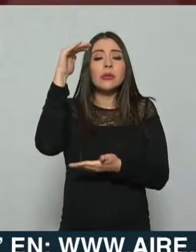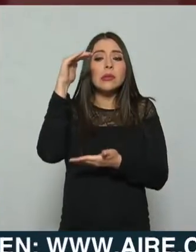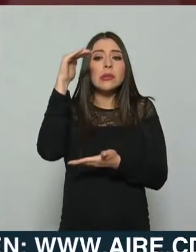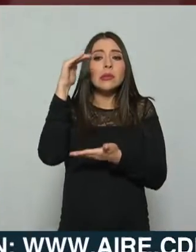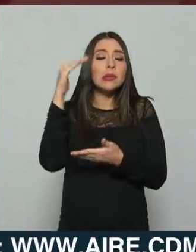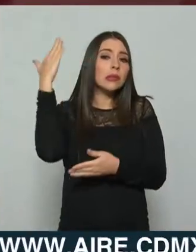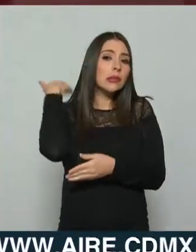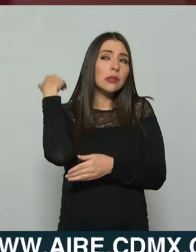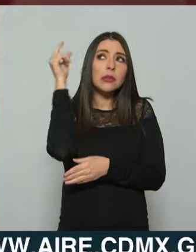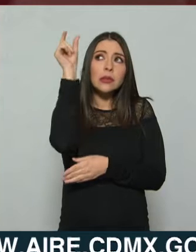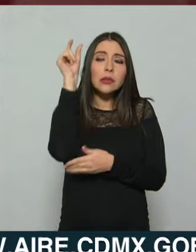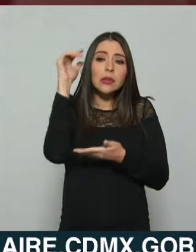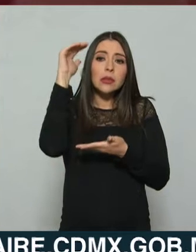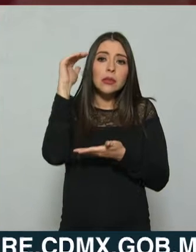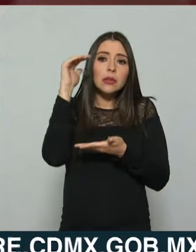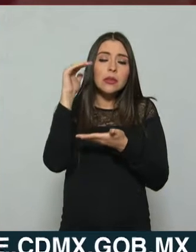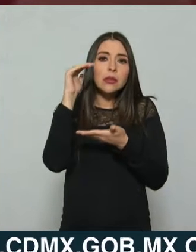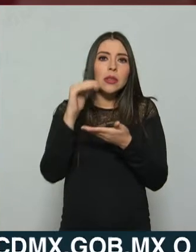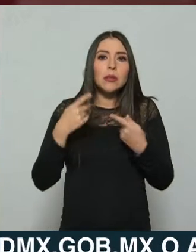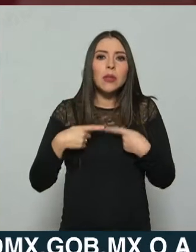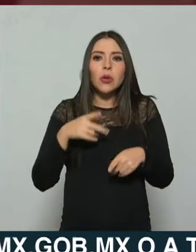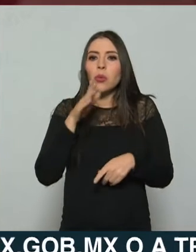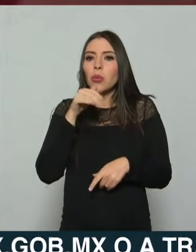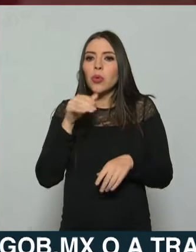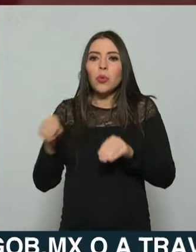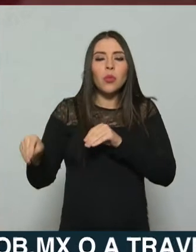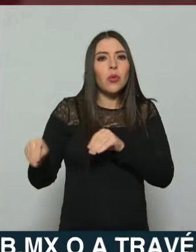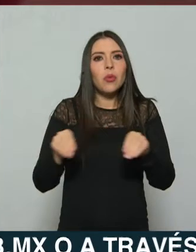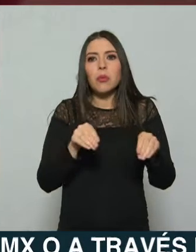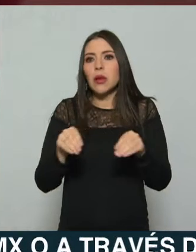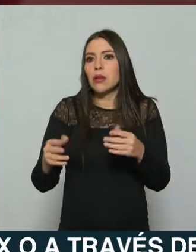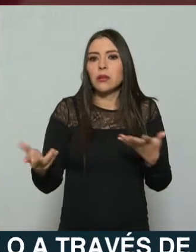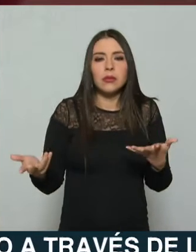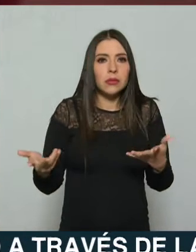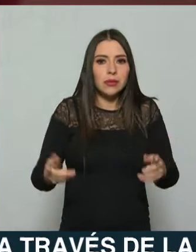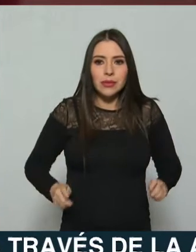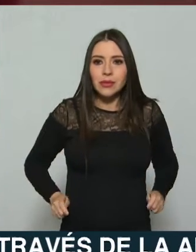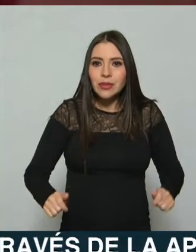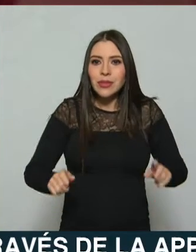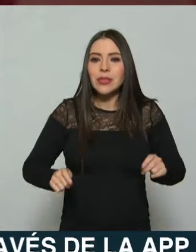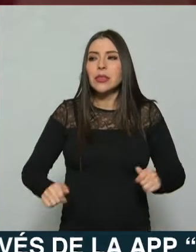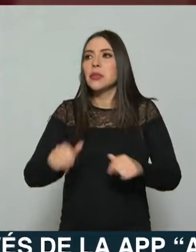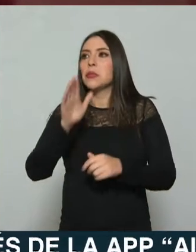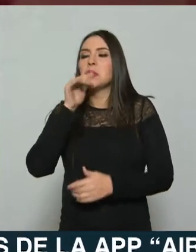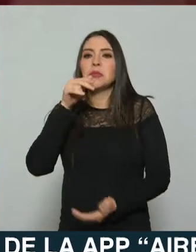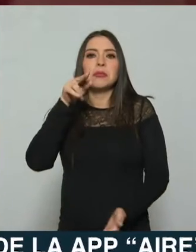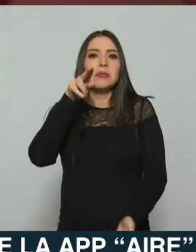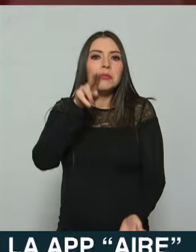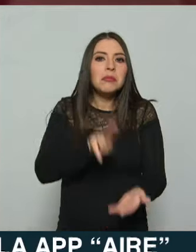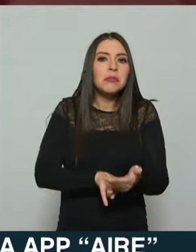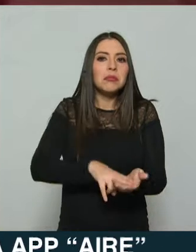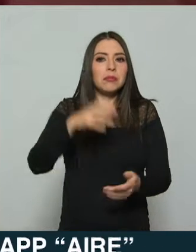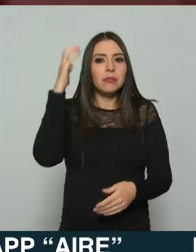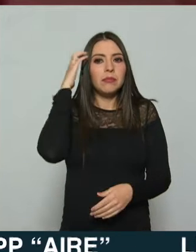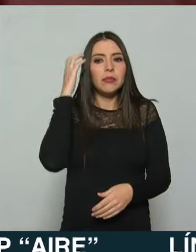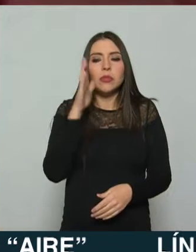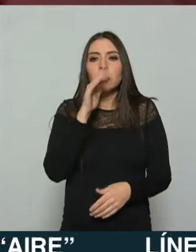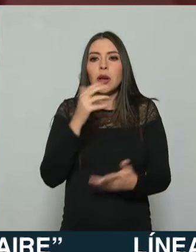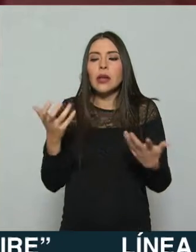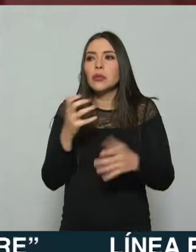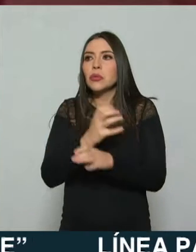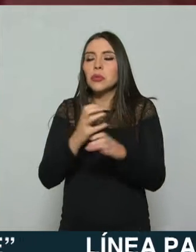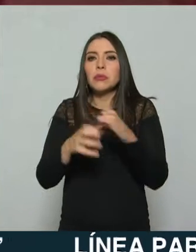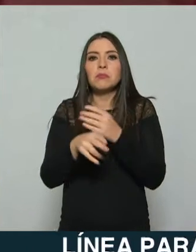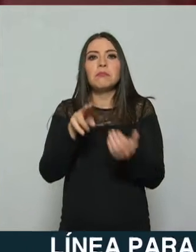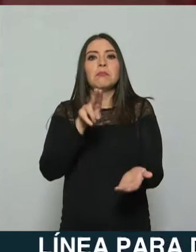una camilla, lo cual te imposibilita completamente para poder ser productivo, Claro. ¿no? ¿Qué apoyos le brindan ustedes